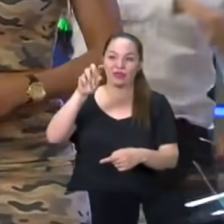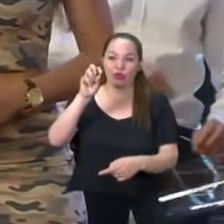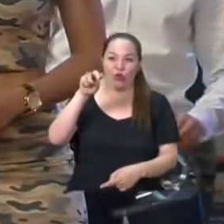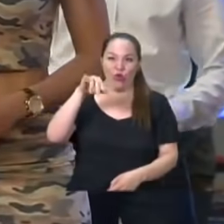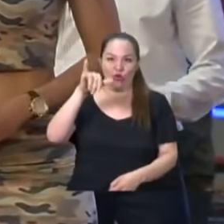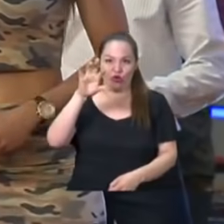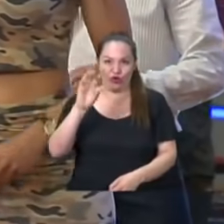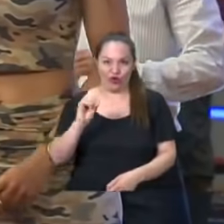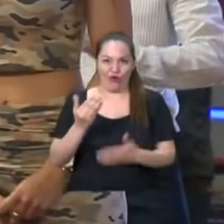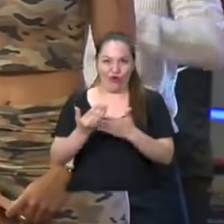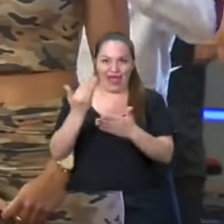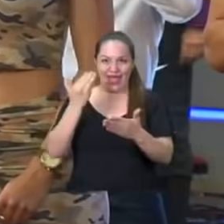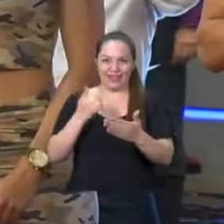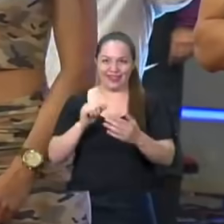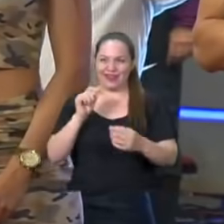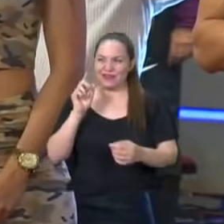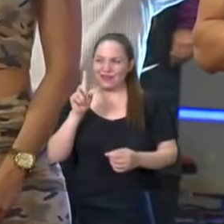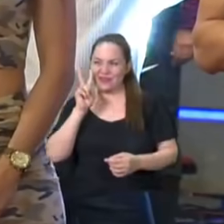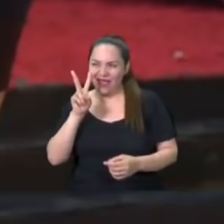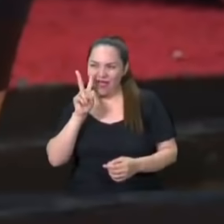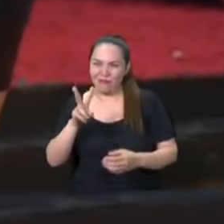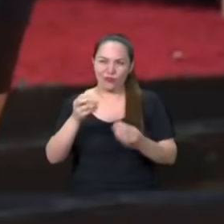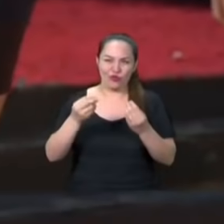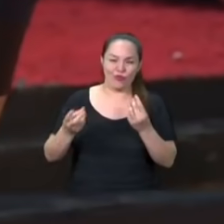inquieto, participativo,